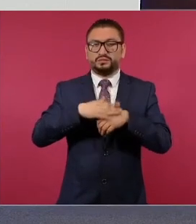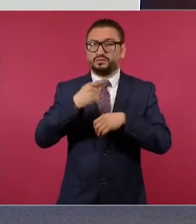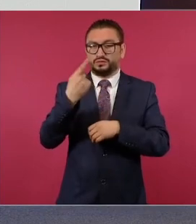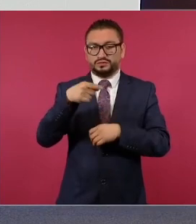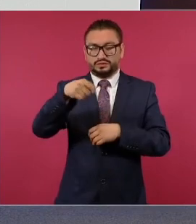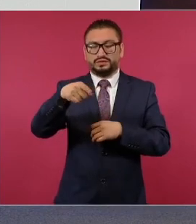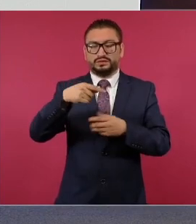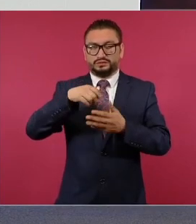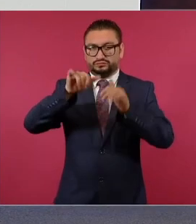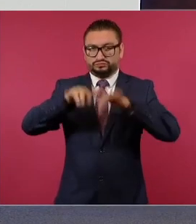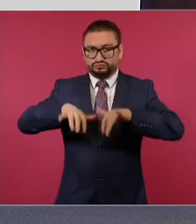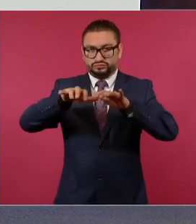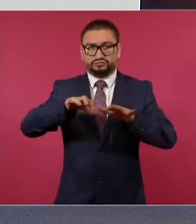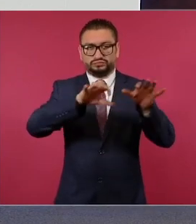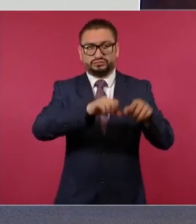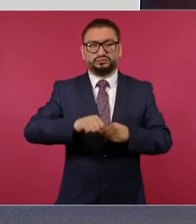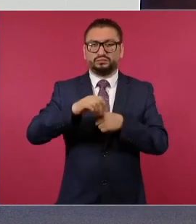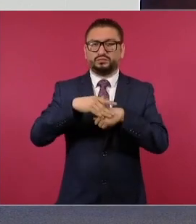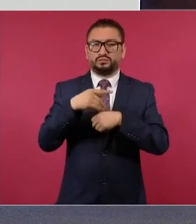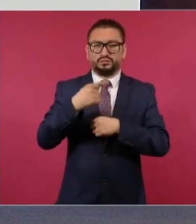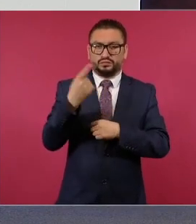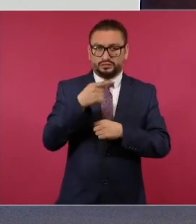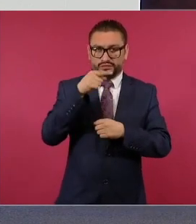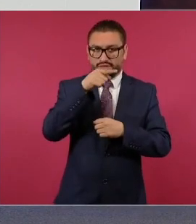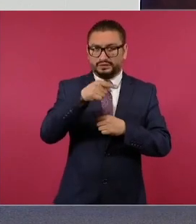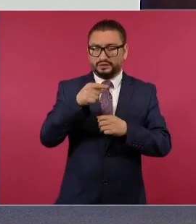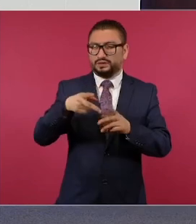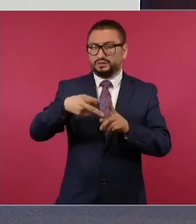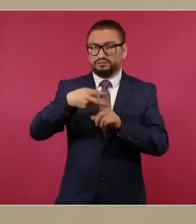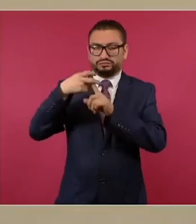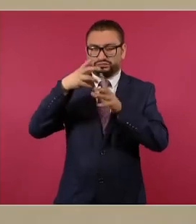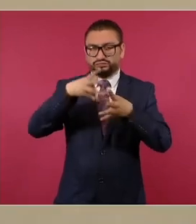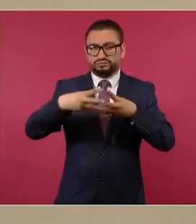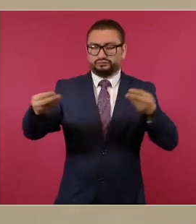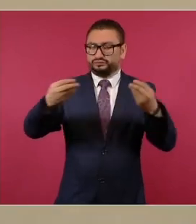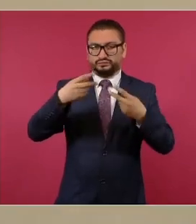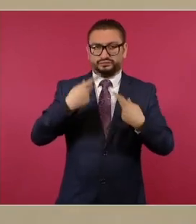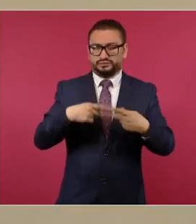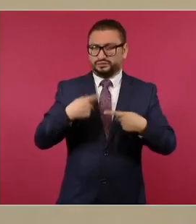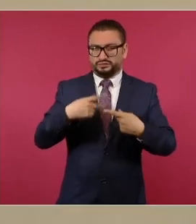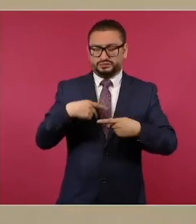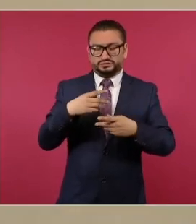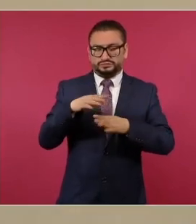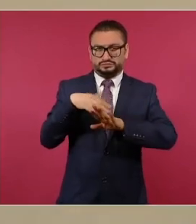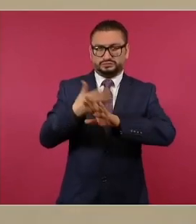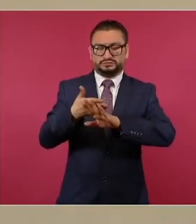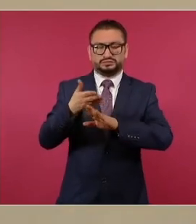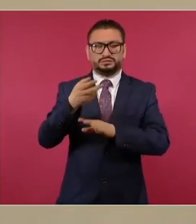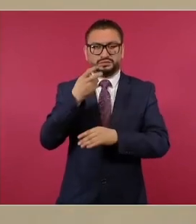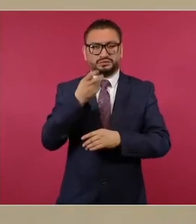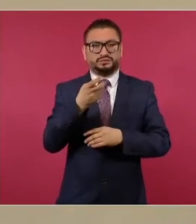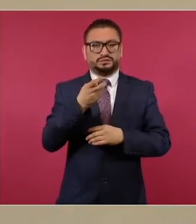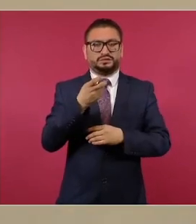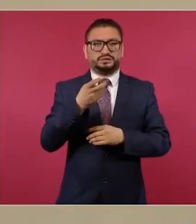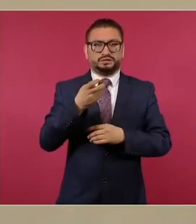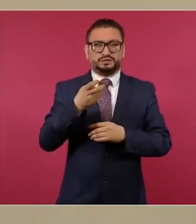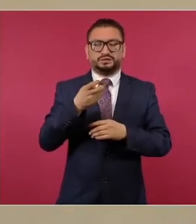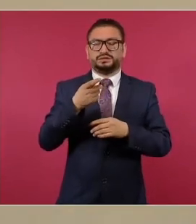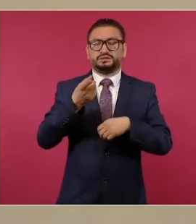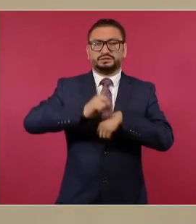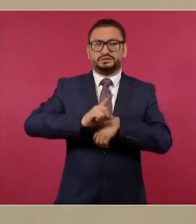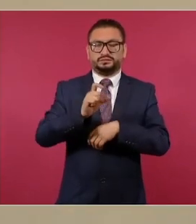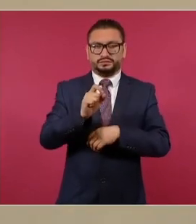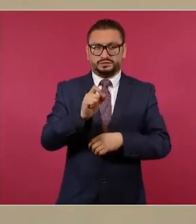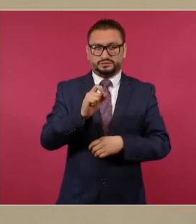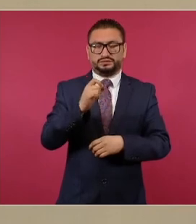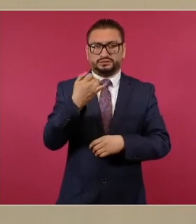una orden de aprehensión por el delito de desaparición cometida por particulares. Este ocurrió el 20 de junio